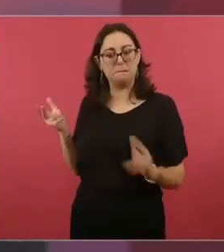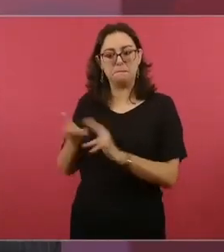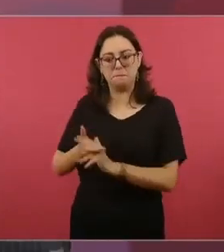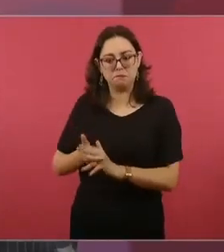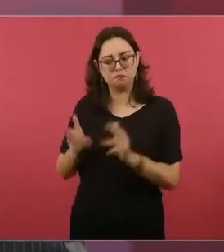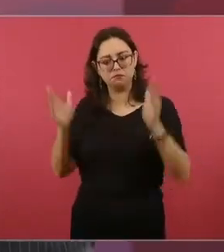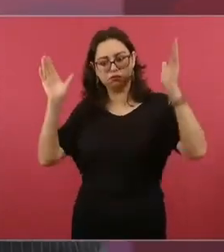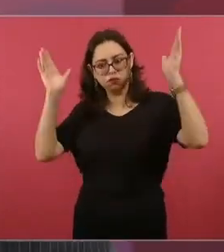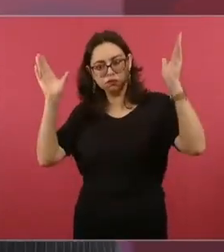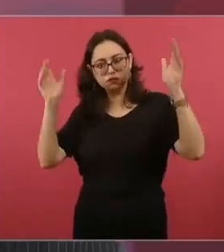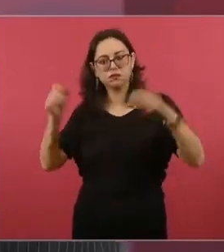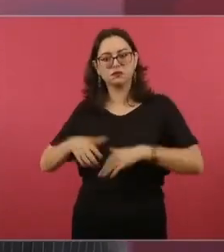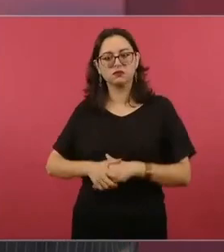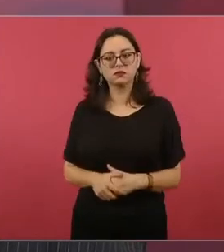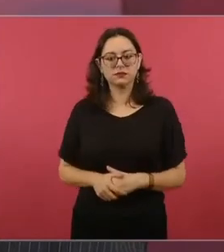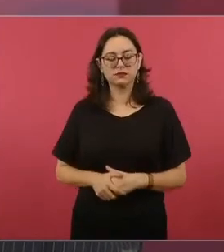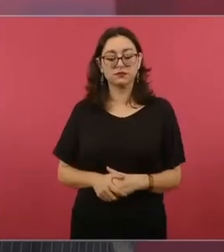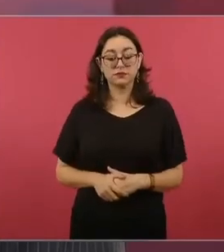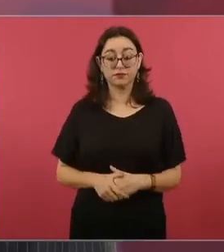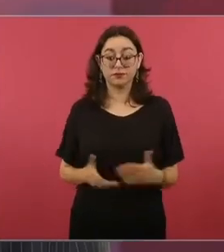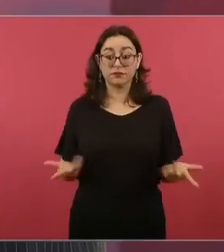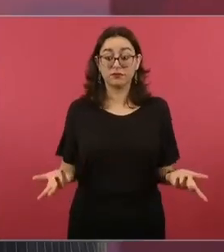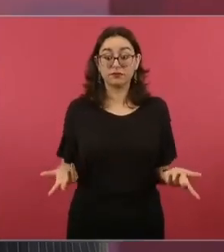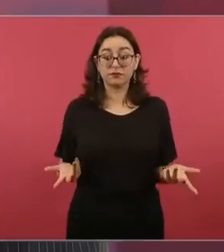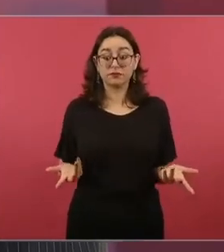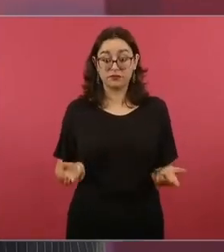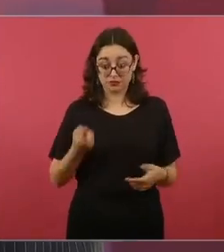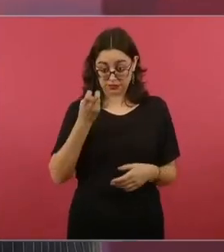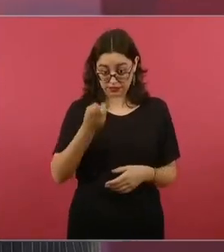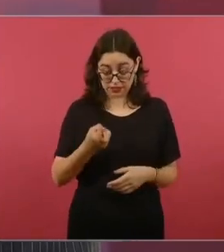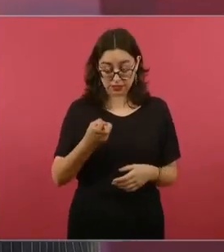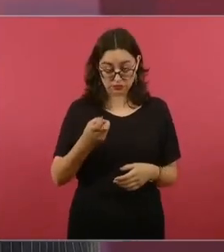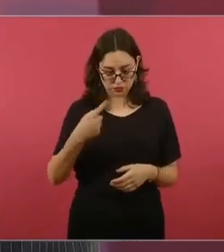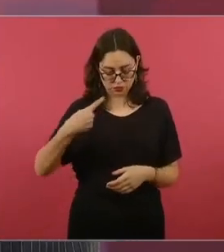Esa es la esencia de la doctrina cristiana.